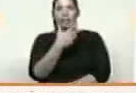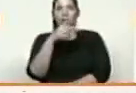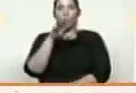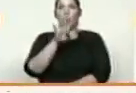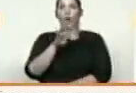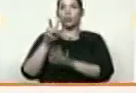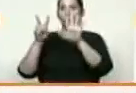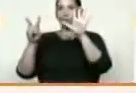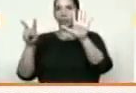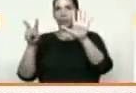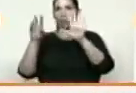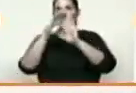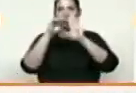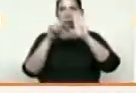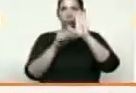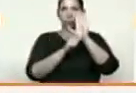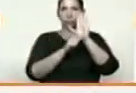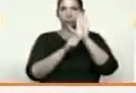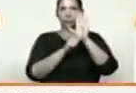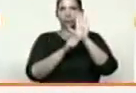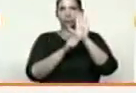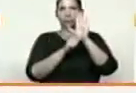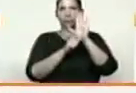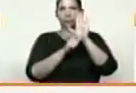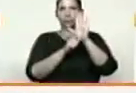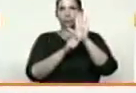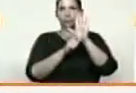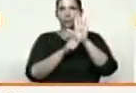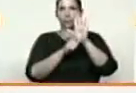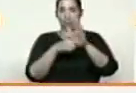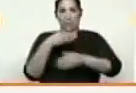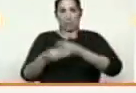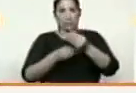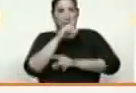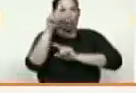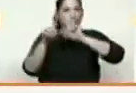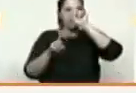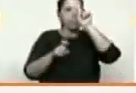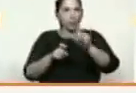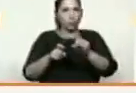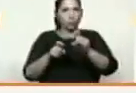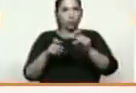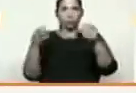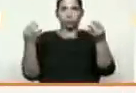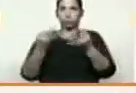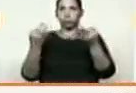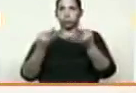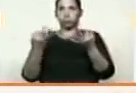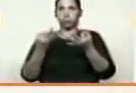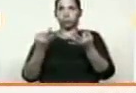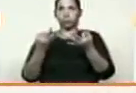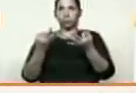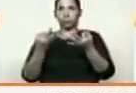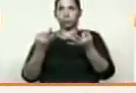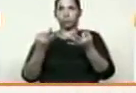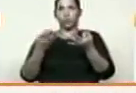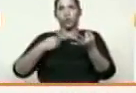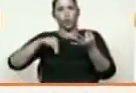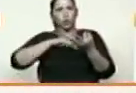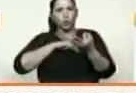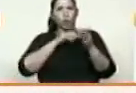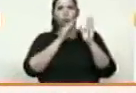Constitución, e hiciera las preguntas correspondientes. ¿Hemos reorganizado el